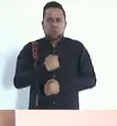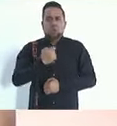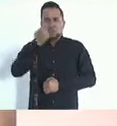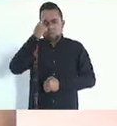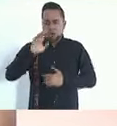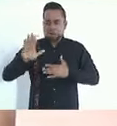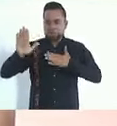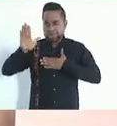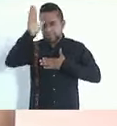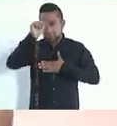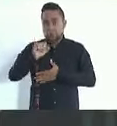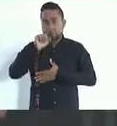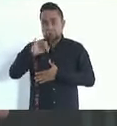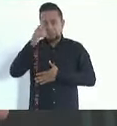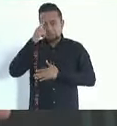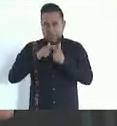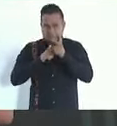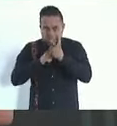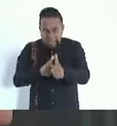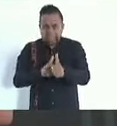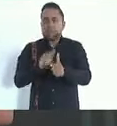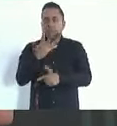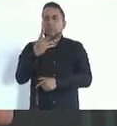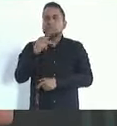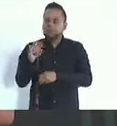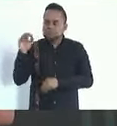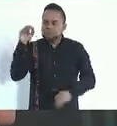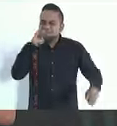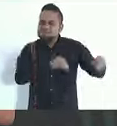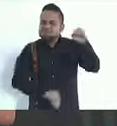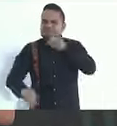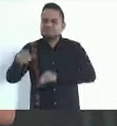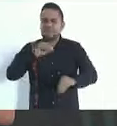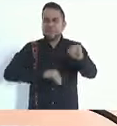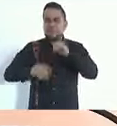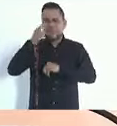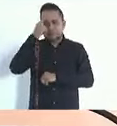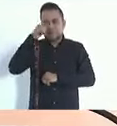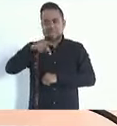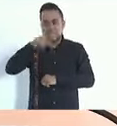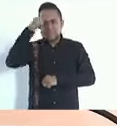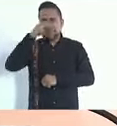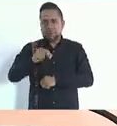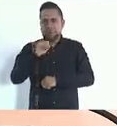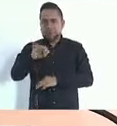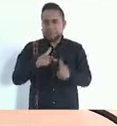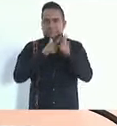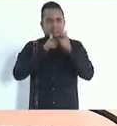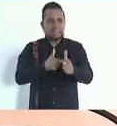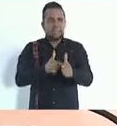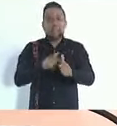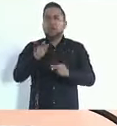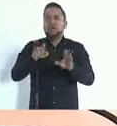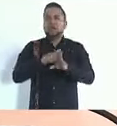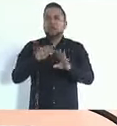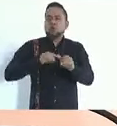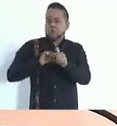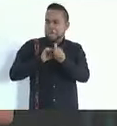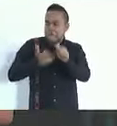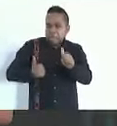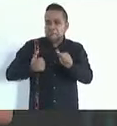que vamos a continuar la cuarta transformación de la vida pública de México, que no va a haber marcha atrás, que no va a